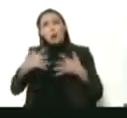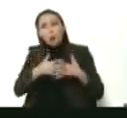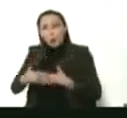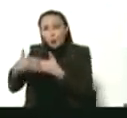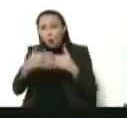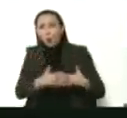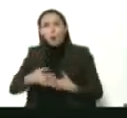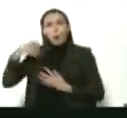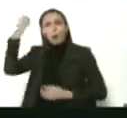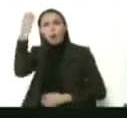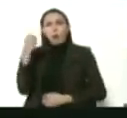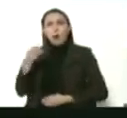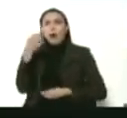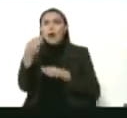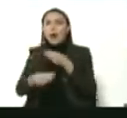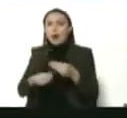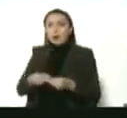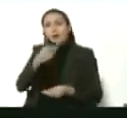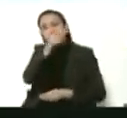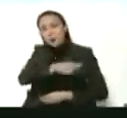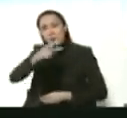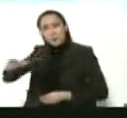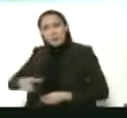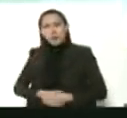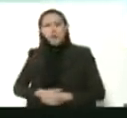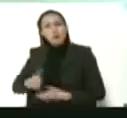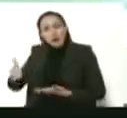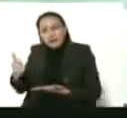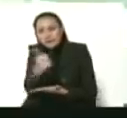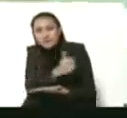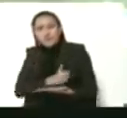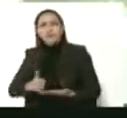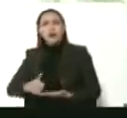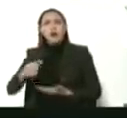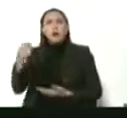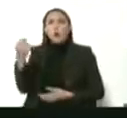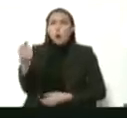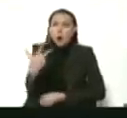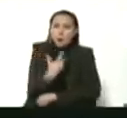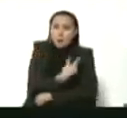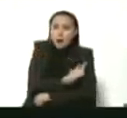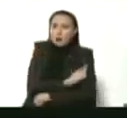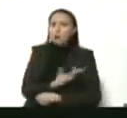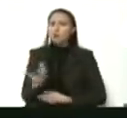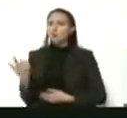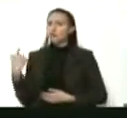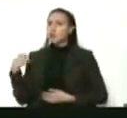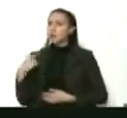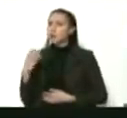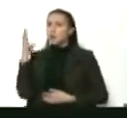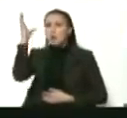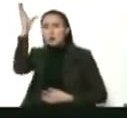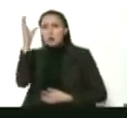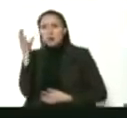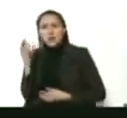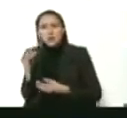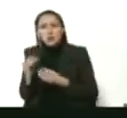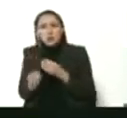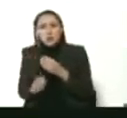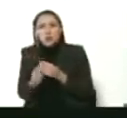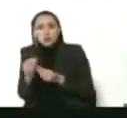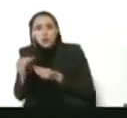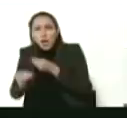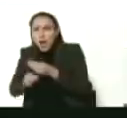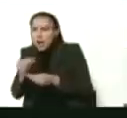de fabricantes de fármacos, y en este caso de las vacunas, no han tenido la capacidad de producción, es la